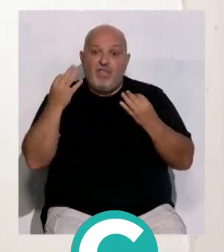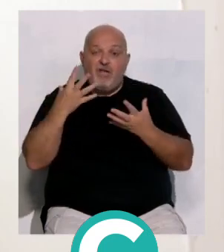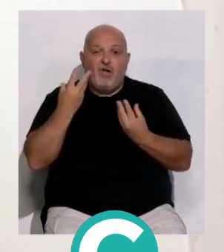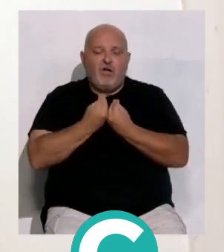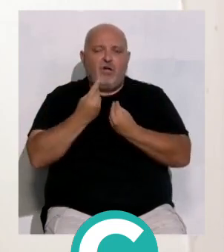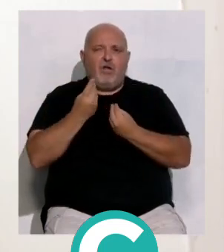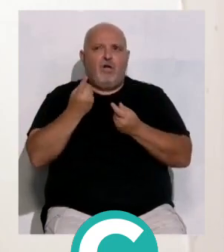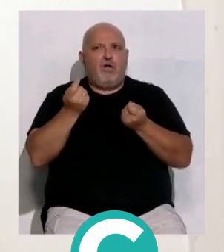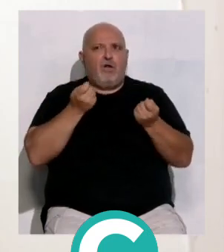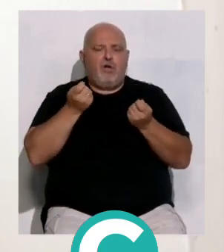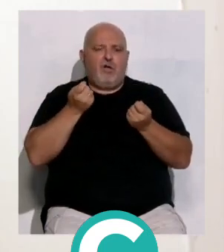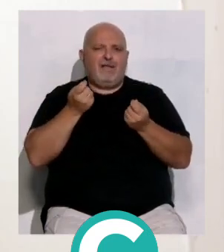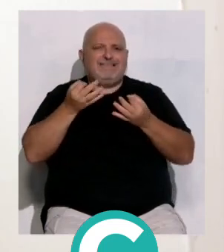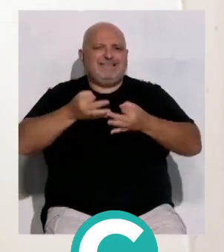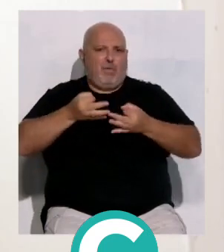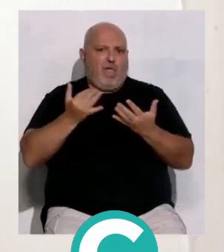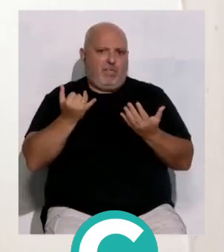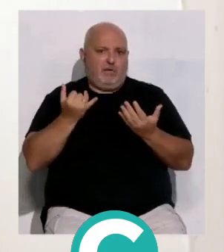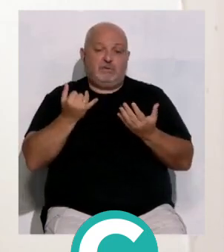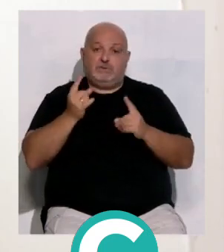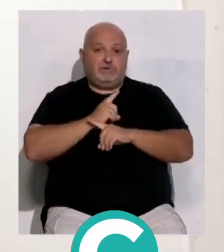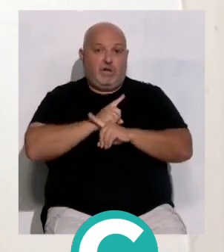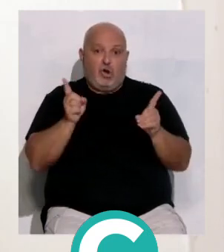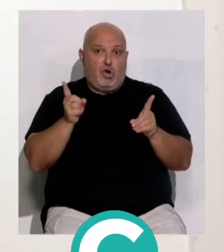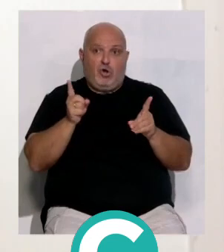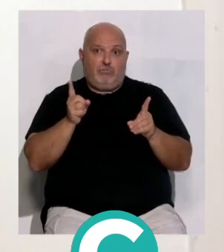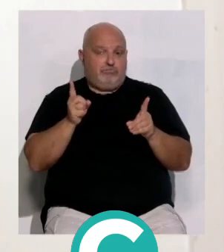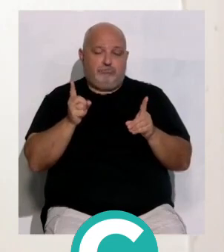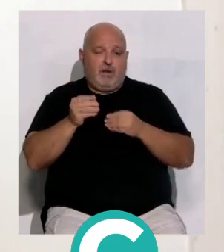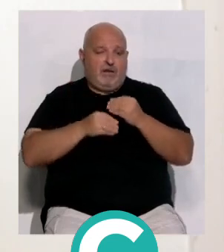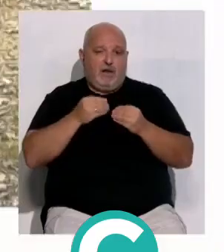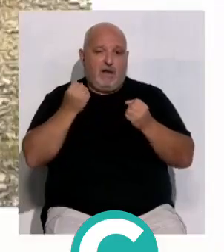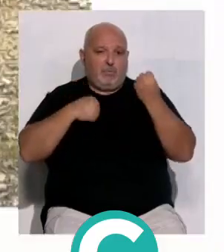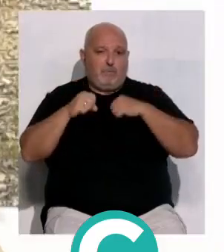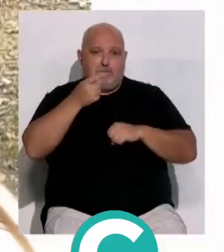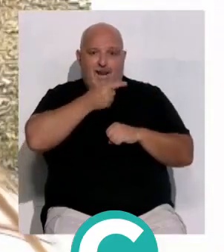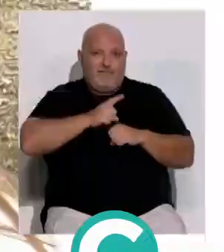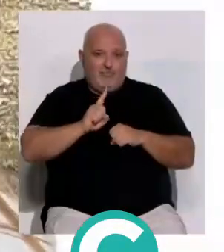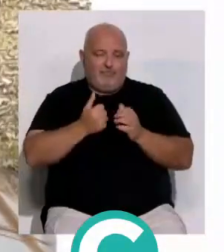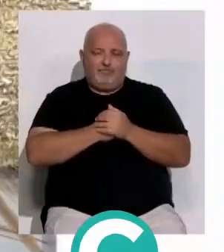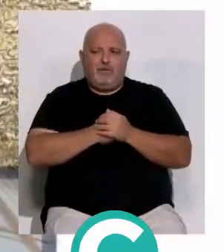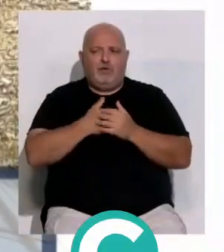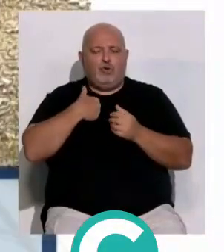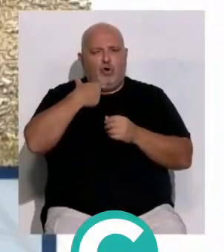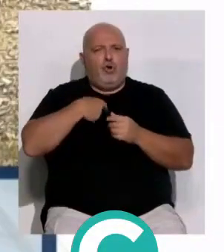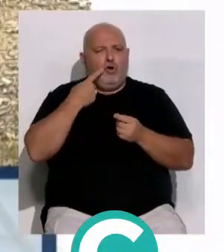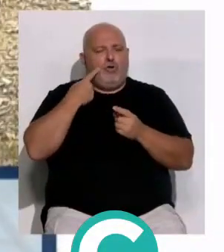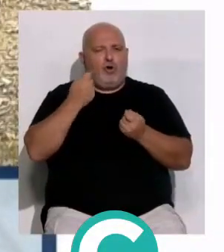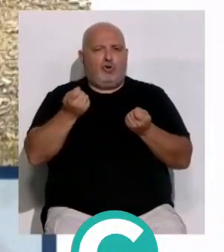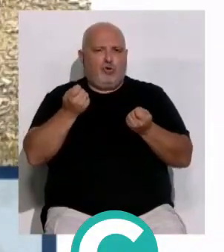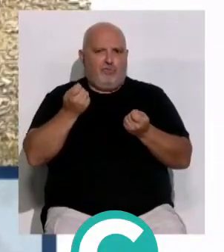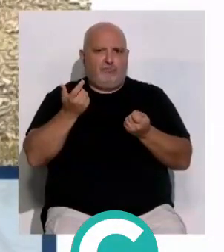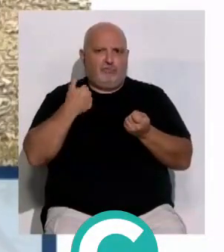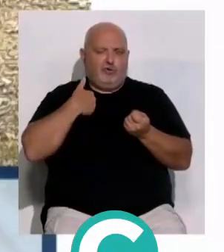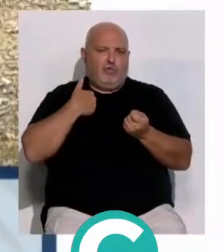que estar bajo unos patrones de seguridad, si no, no estamos actuando bien. Mi responsabilidad es vigilar